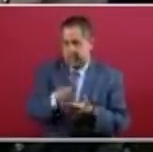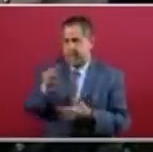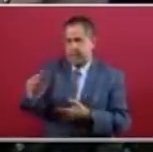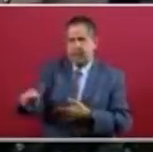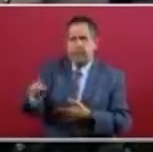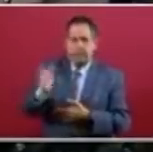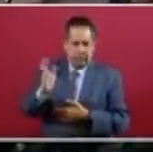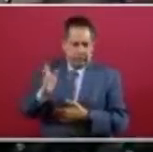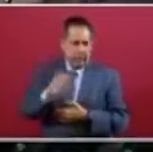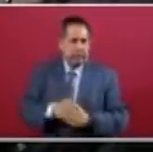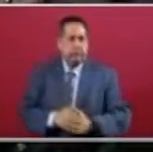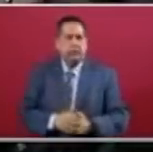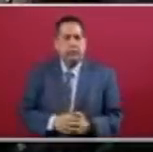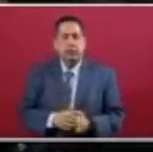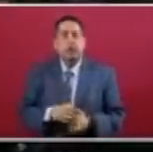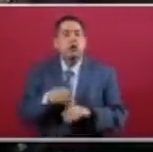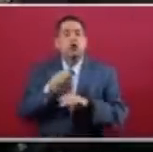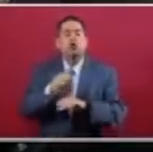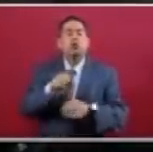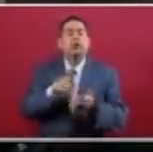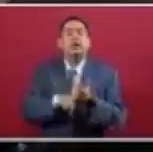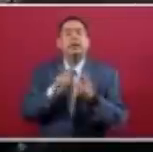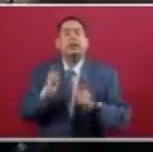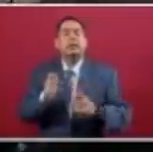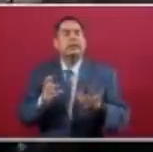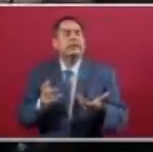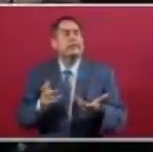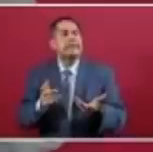ese propósito. Tiene que ver con la